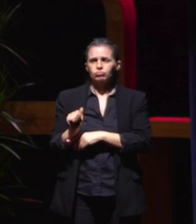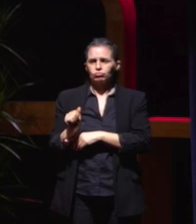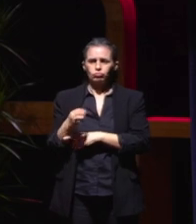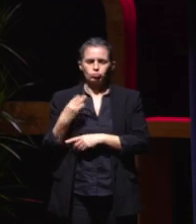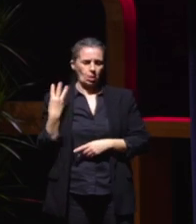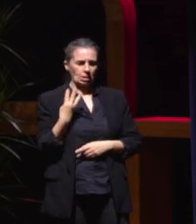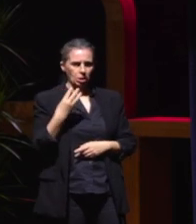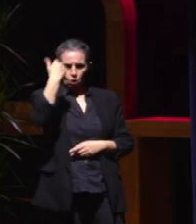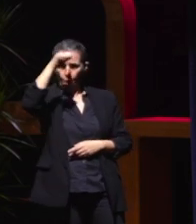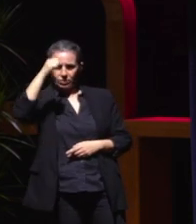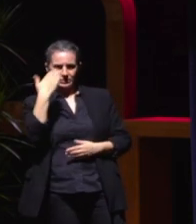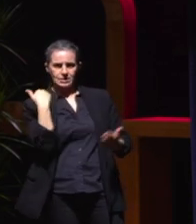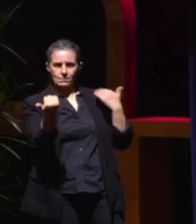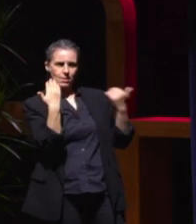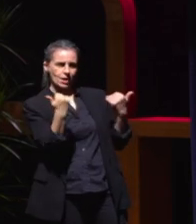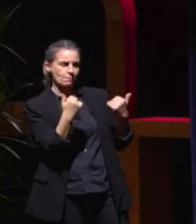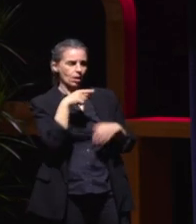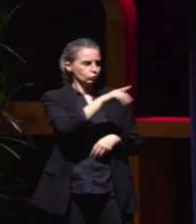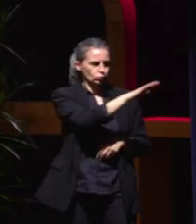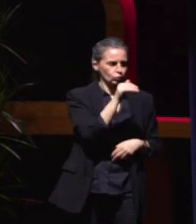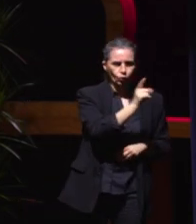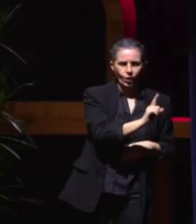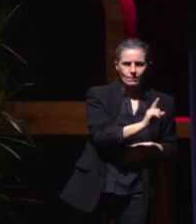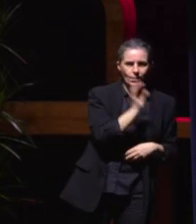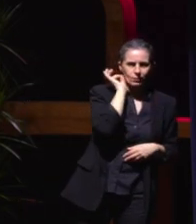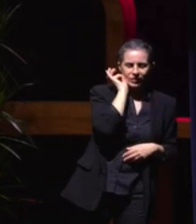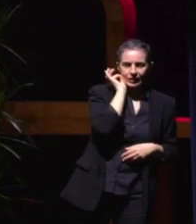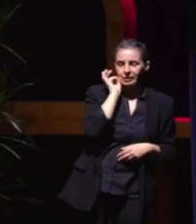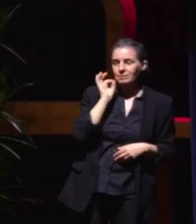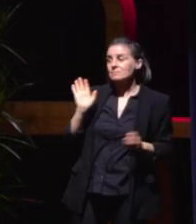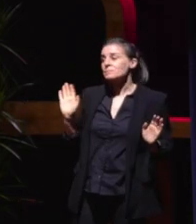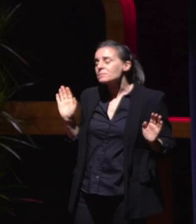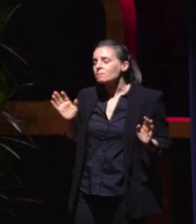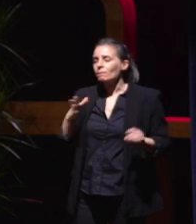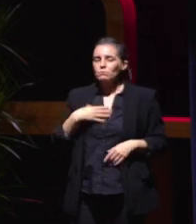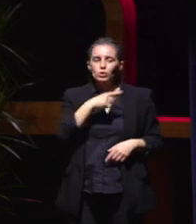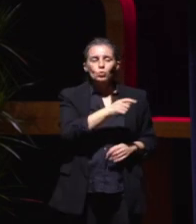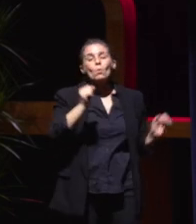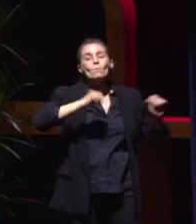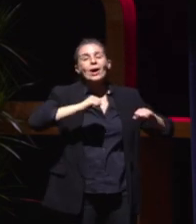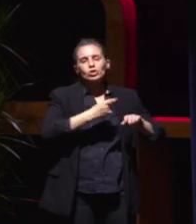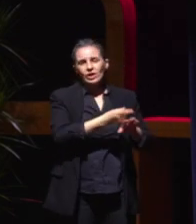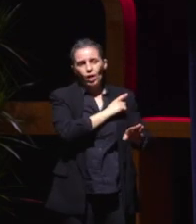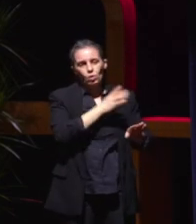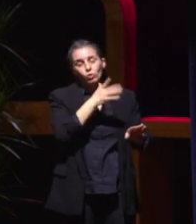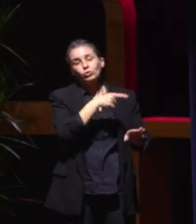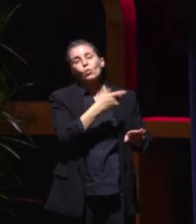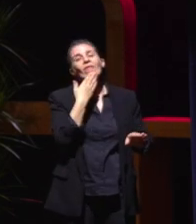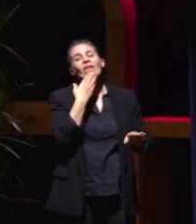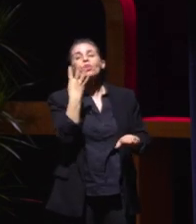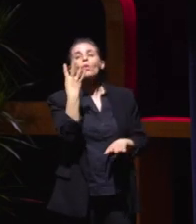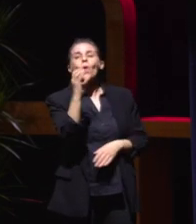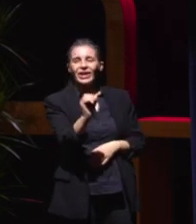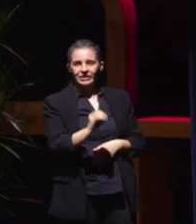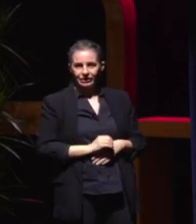a ti Y entonces Elio Dice Joel es que María es demasiado mayor para la tele porque tiene 40 años hace